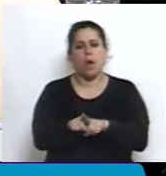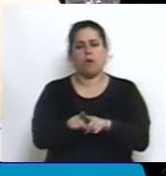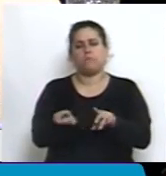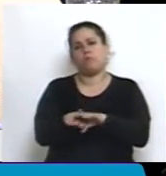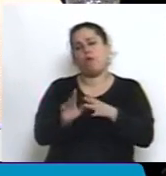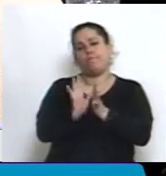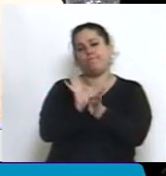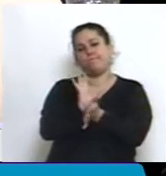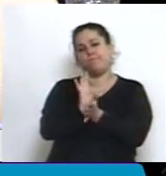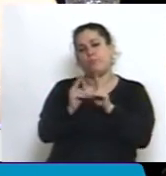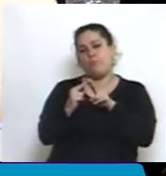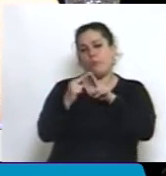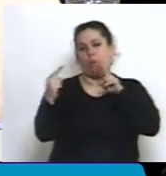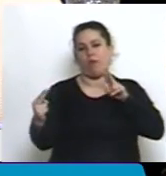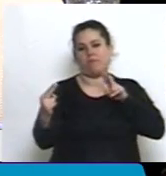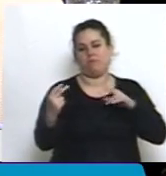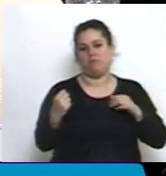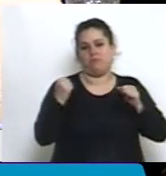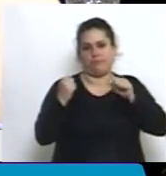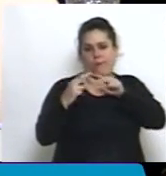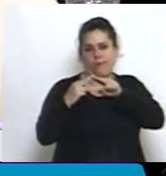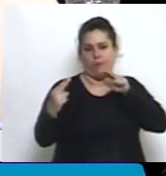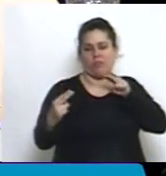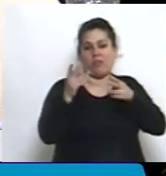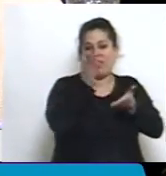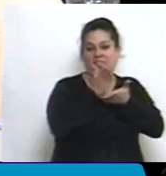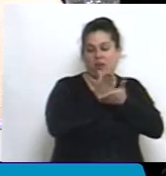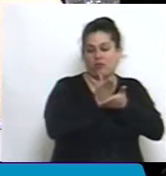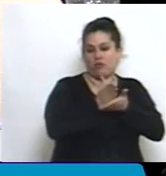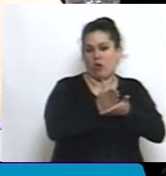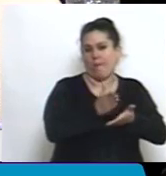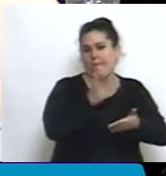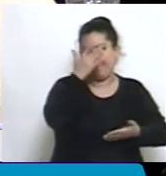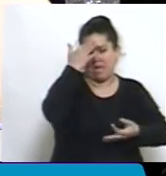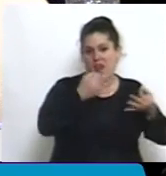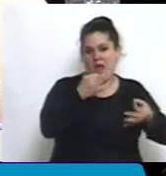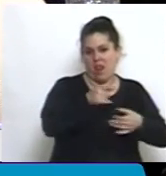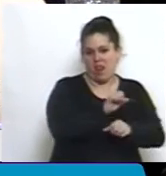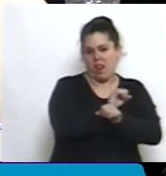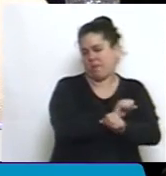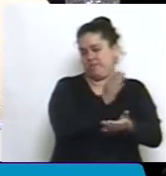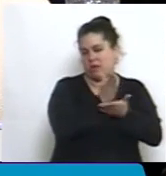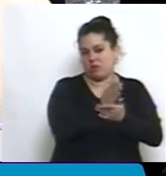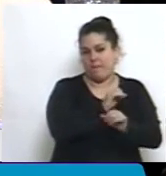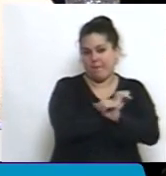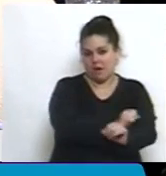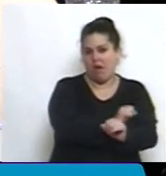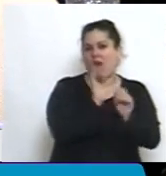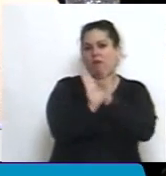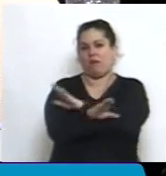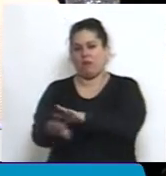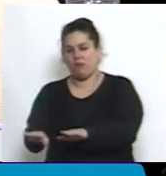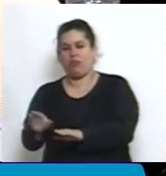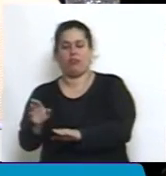puente fuerte entre el derecho penal y aquellos niños y niñas que han